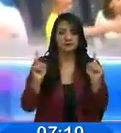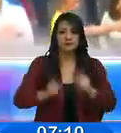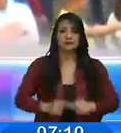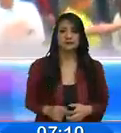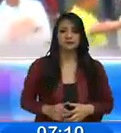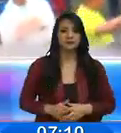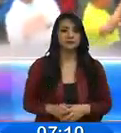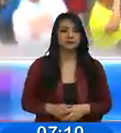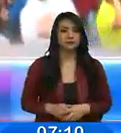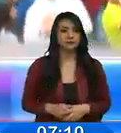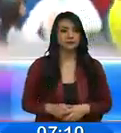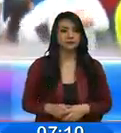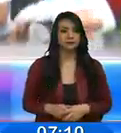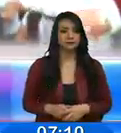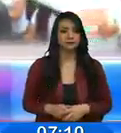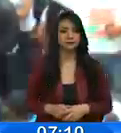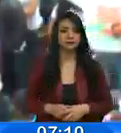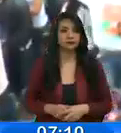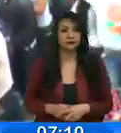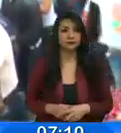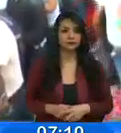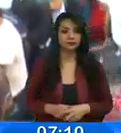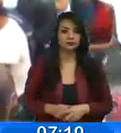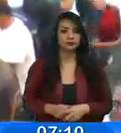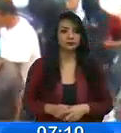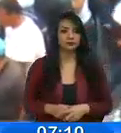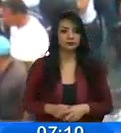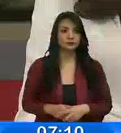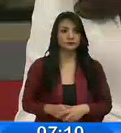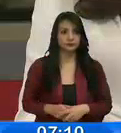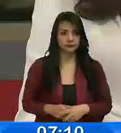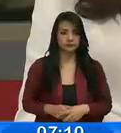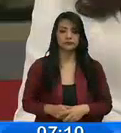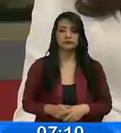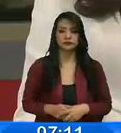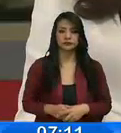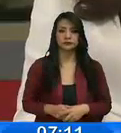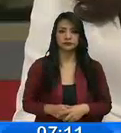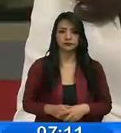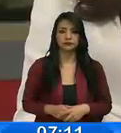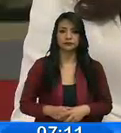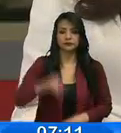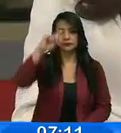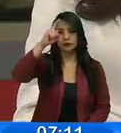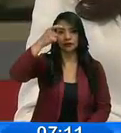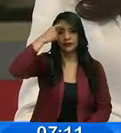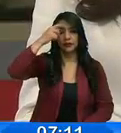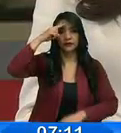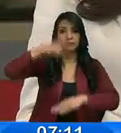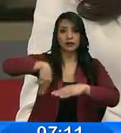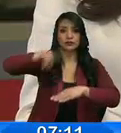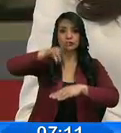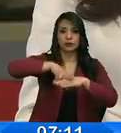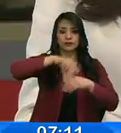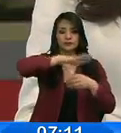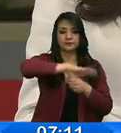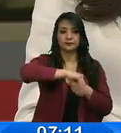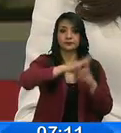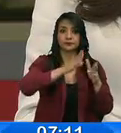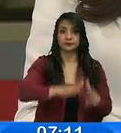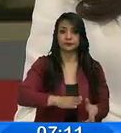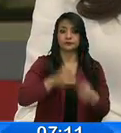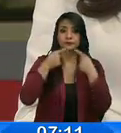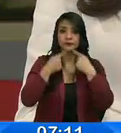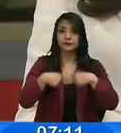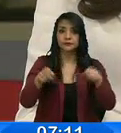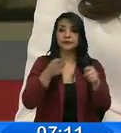desde Rumichaca, informa Miriam Enríquez. Y el gobierno nacional, a través de la Cancillería, implementó la